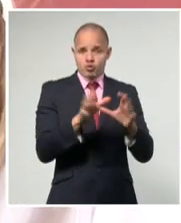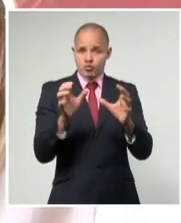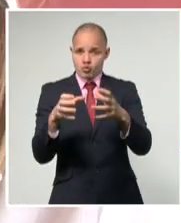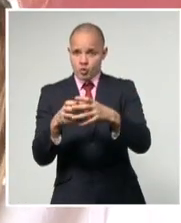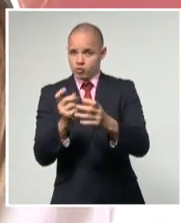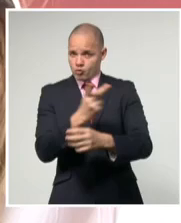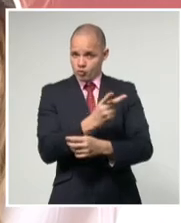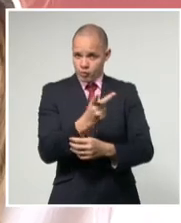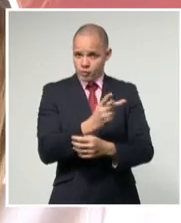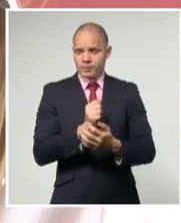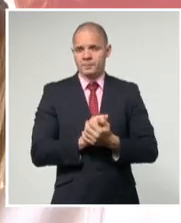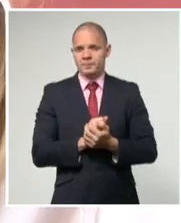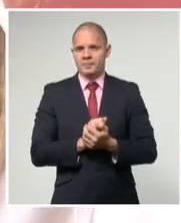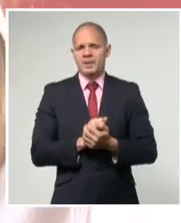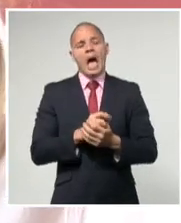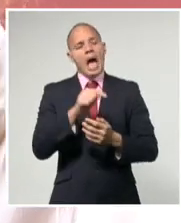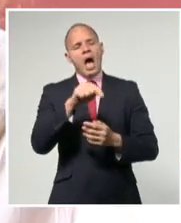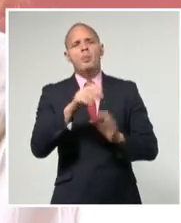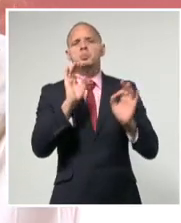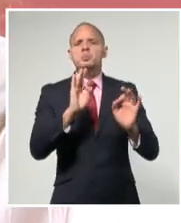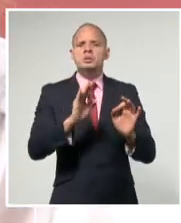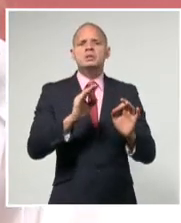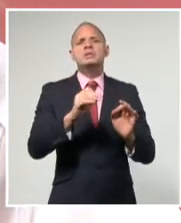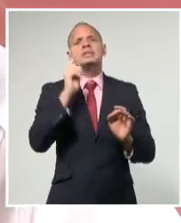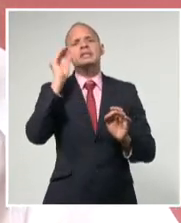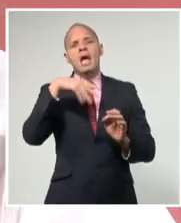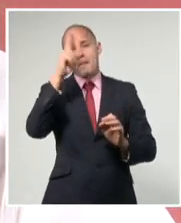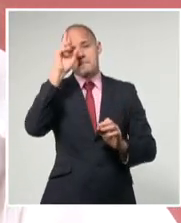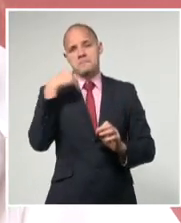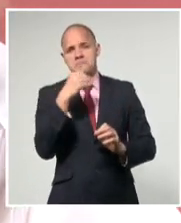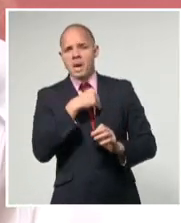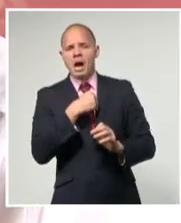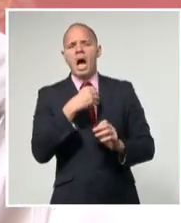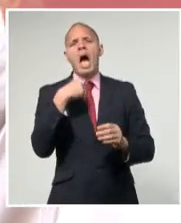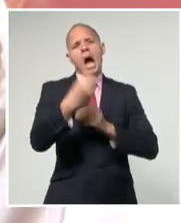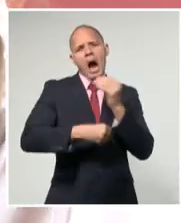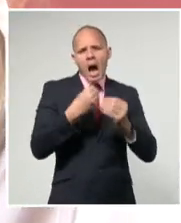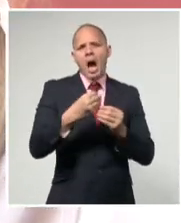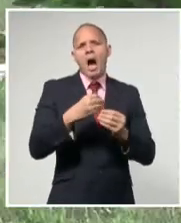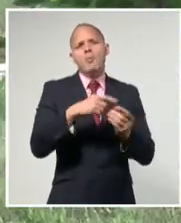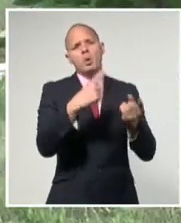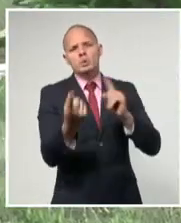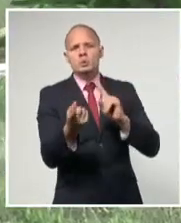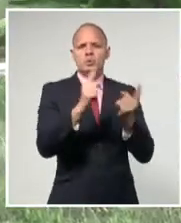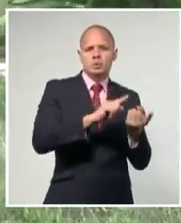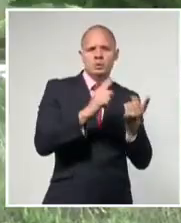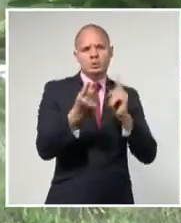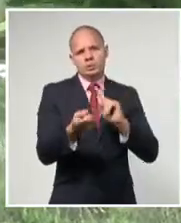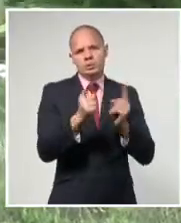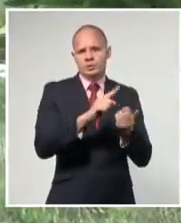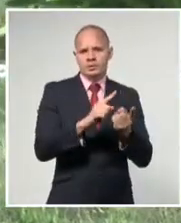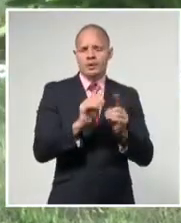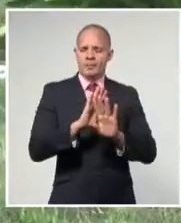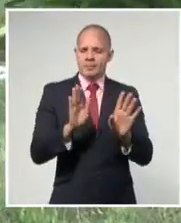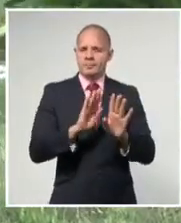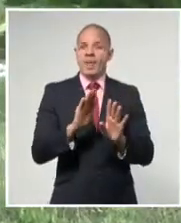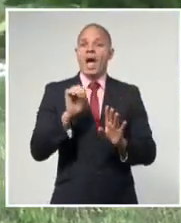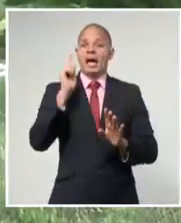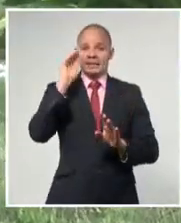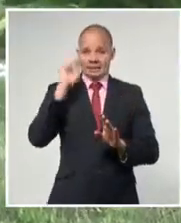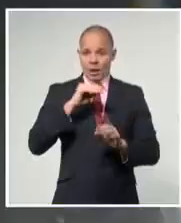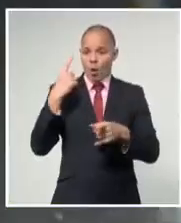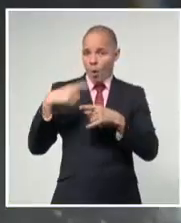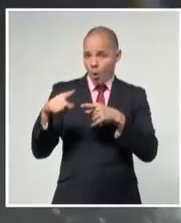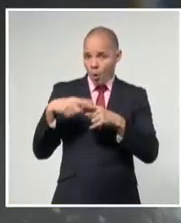los médicos que se rotarían para atender todas las afecciones agudas que llegarán en un momento determinado organismos como comunales y